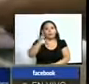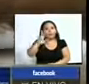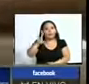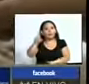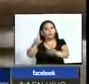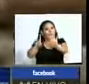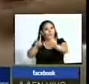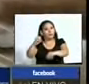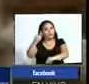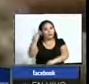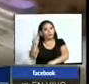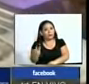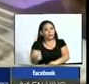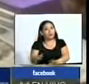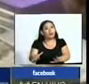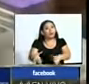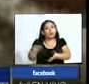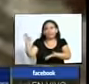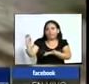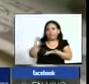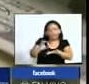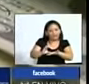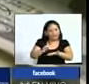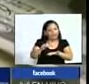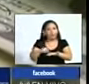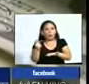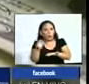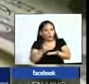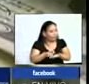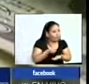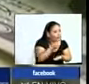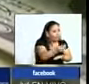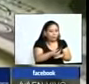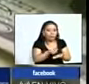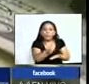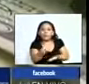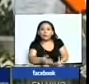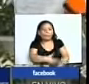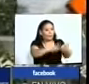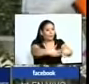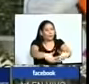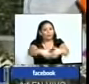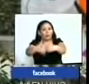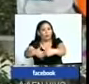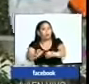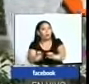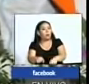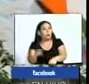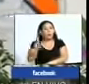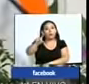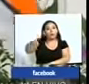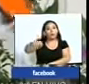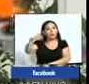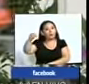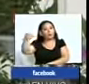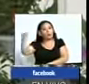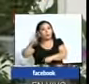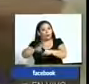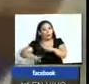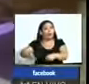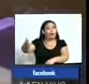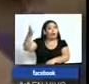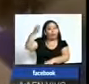días. Esto para el fideicomiso que pretende ayudar a las pequeñas y medianas empresas como parte de los $1,000 millones que aprobó